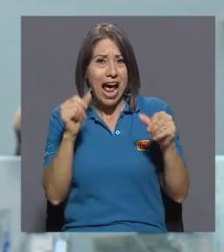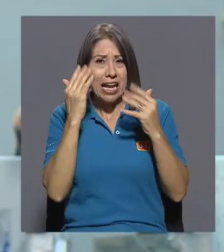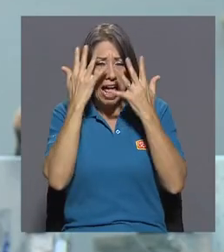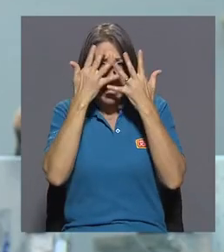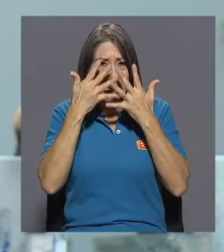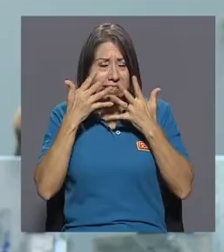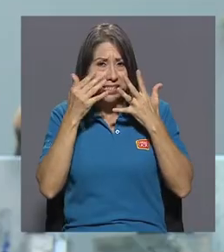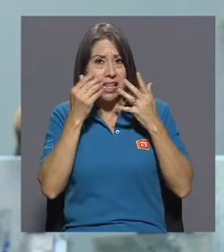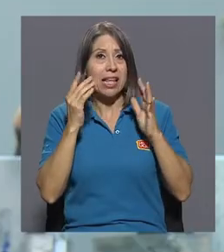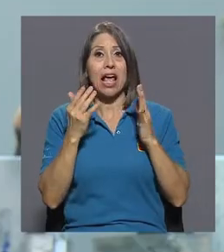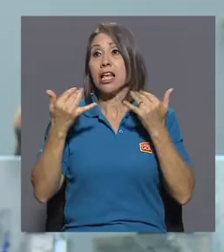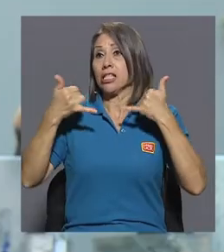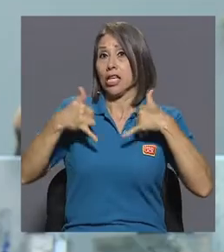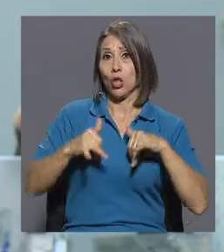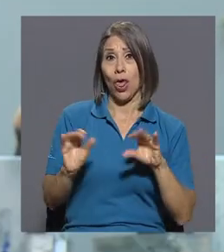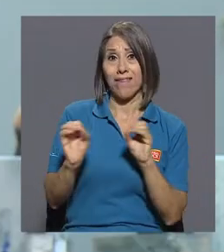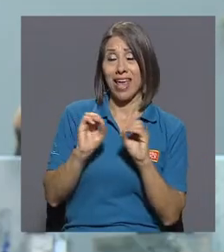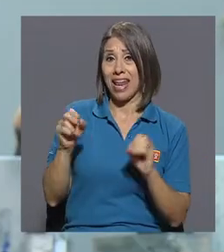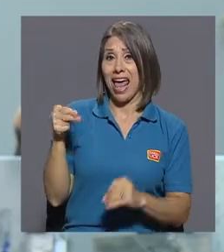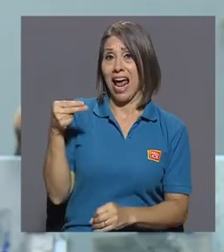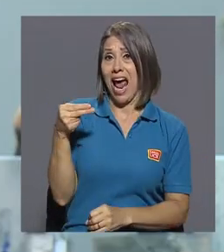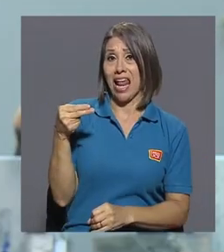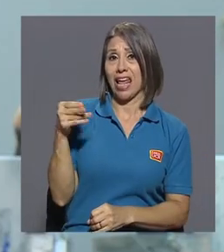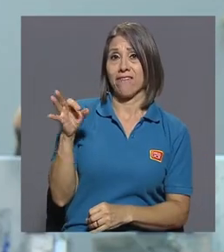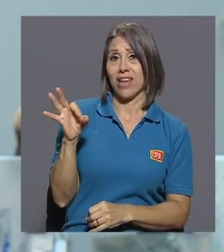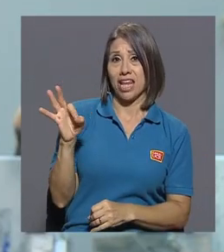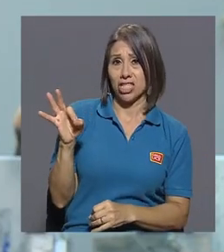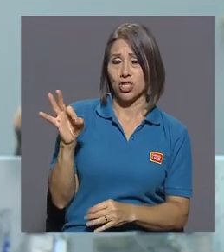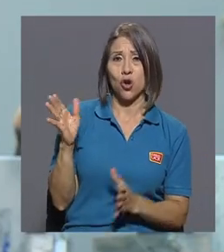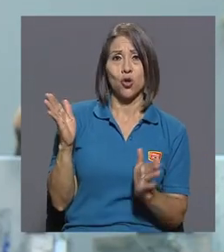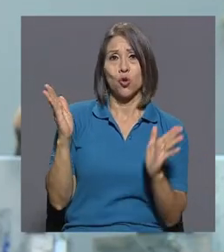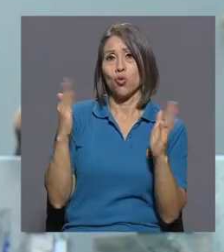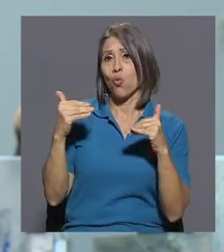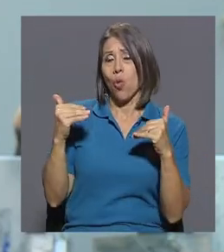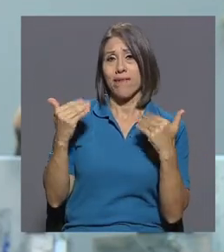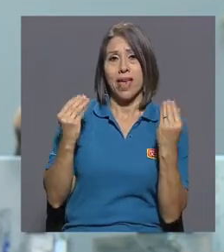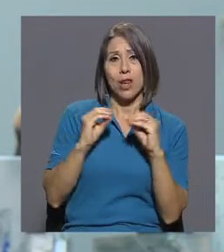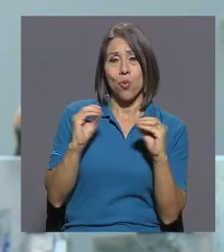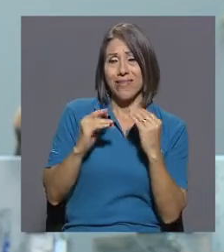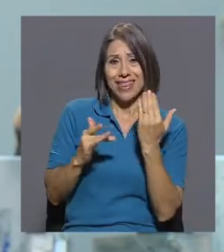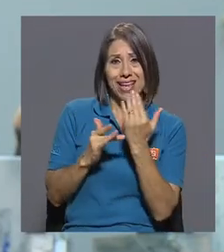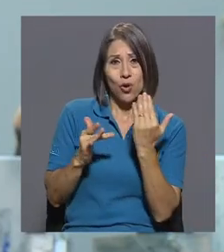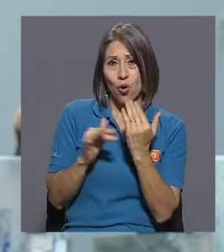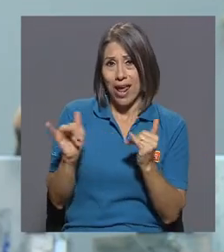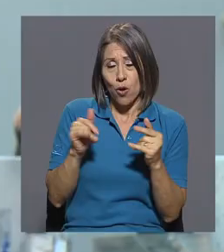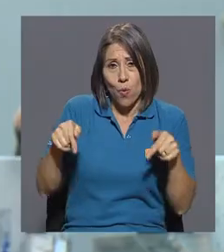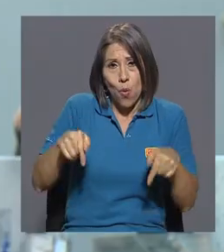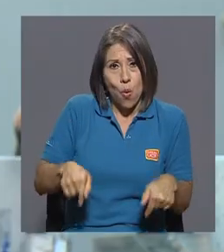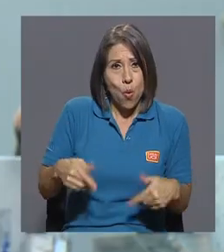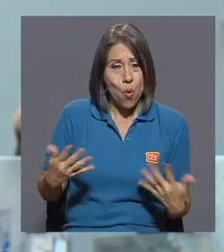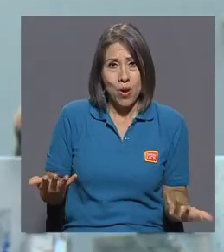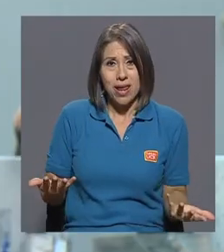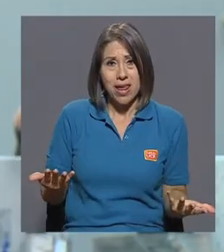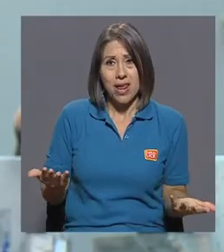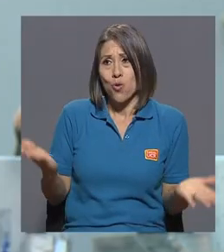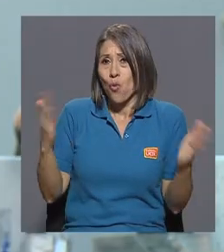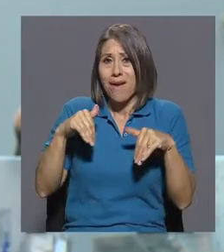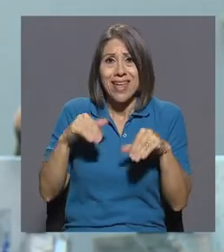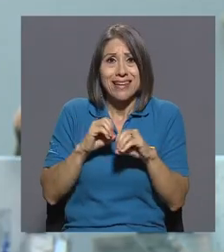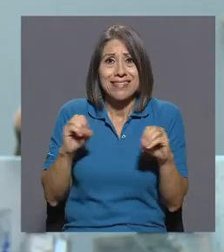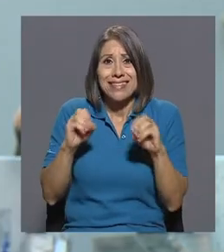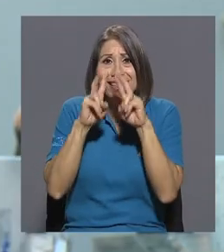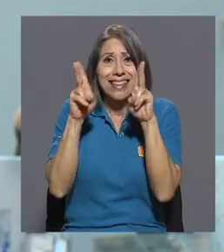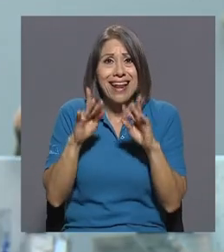high definition, no había la tecnología que hay hoy, ni internet, para, ¿verdad? Entonces sí eran